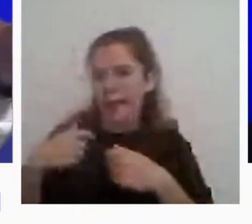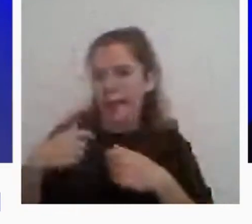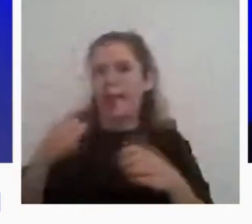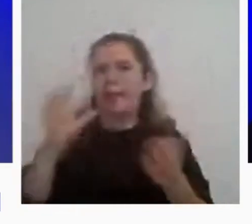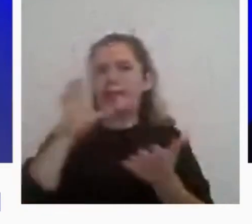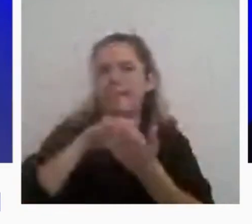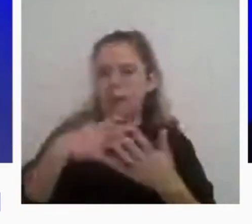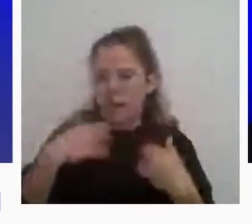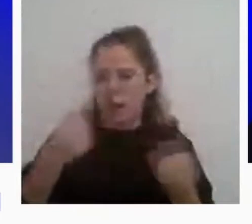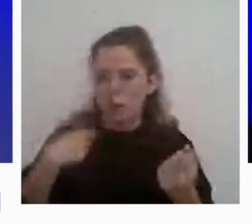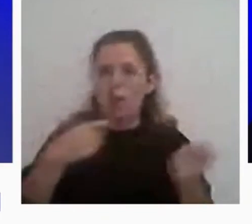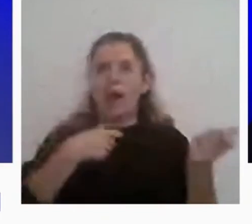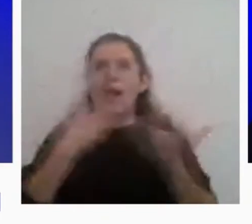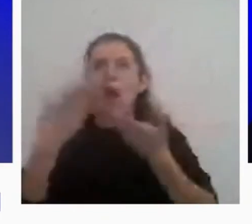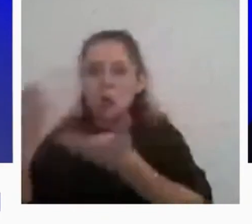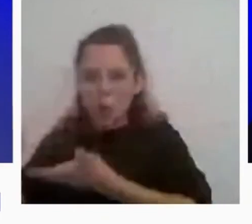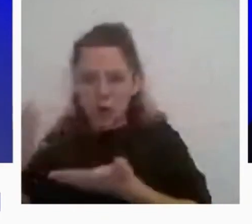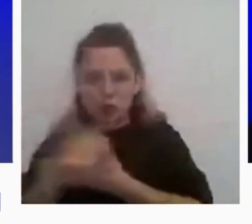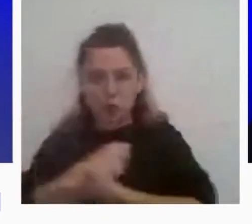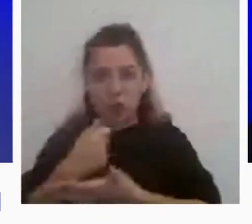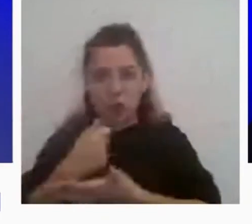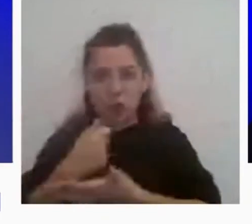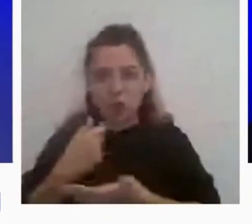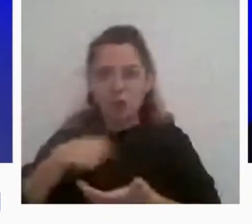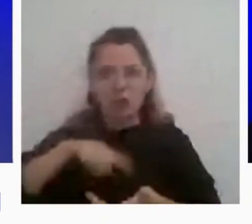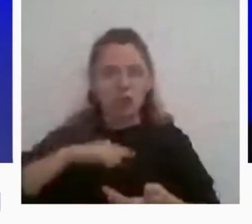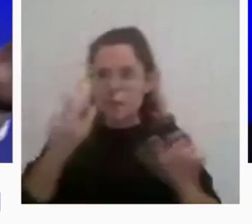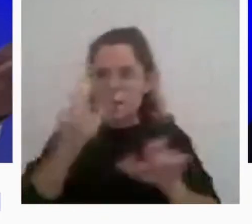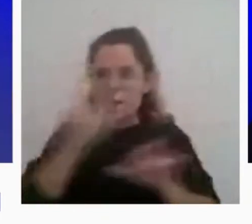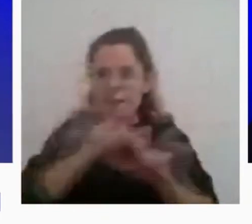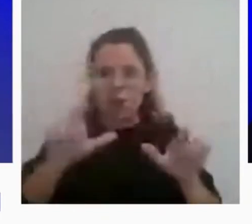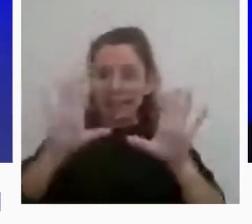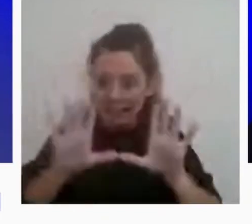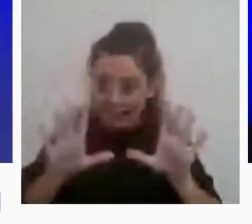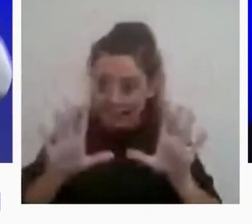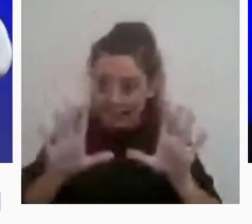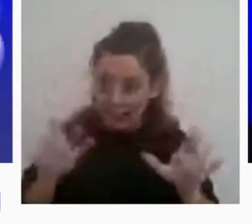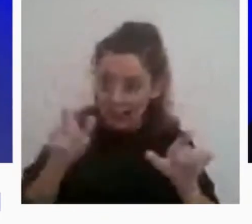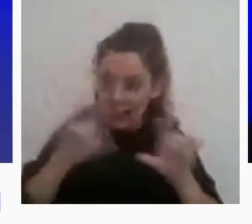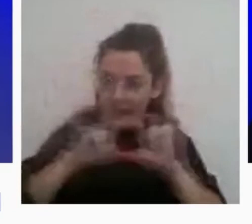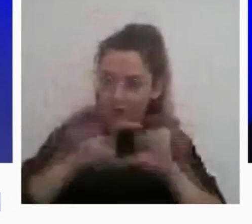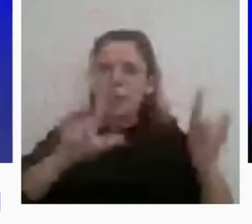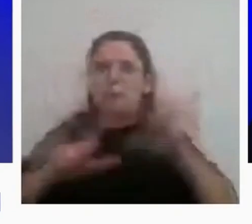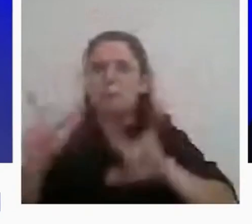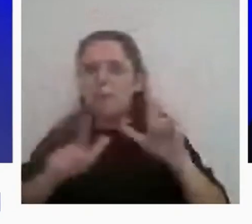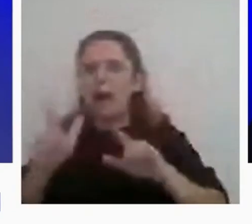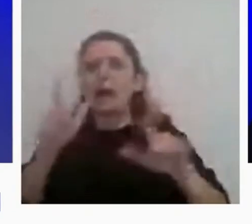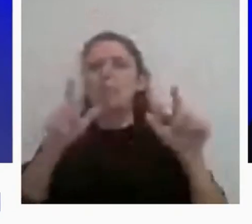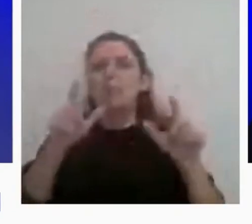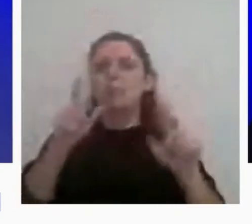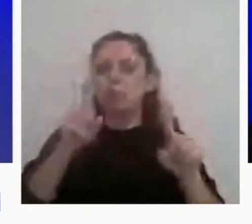era una guerra. Y nosotros decíamos, estamos 10 personas en la empresa. Hay problemas con los viajes, hay gente en otros países,